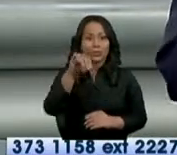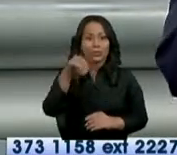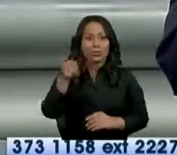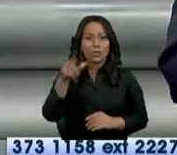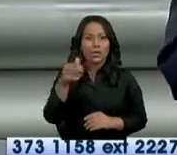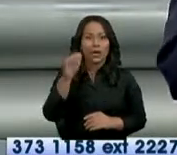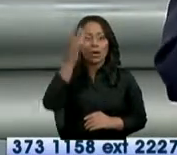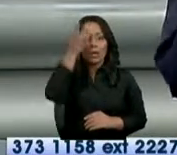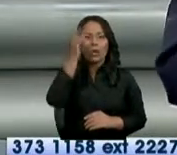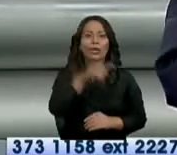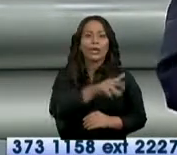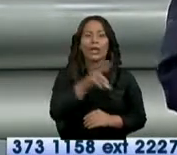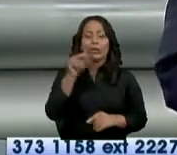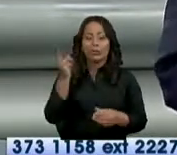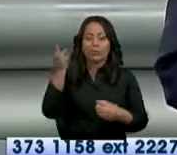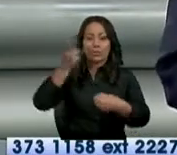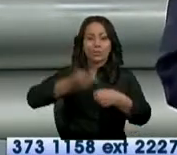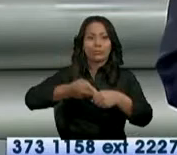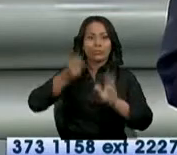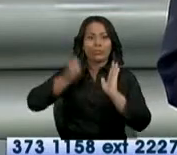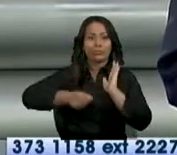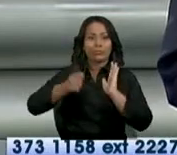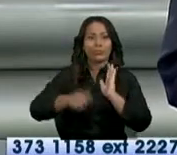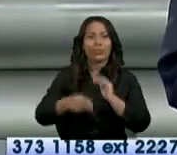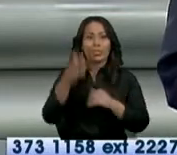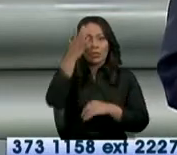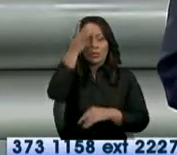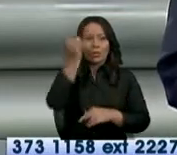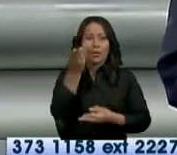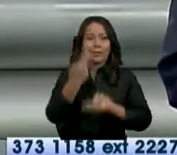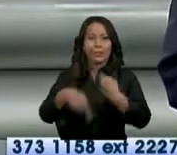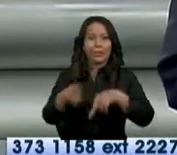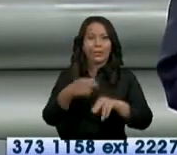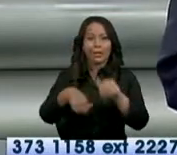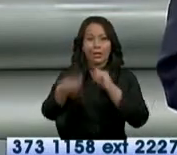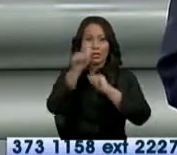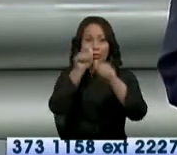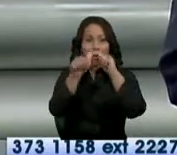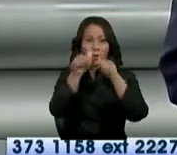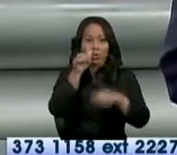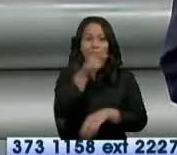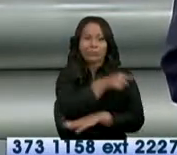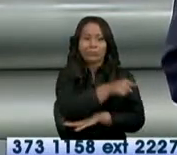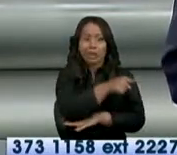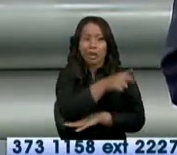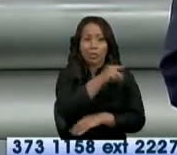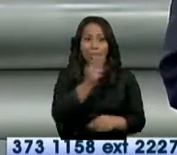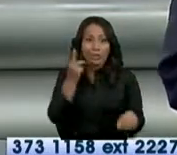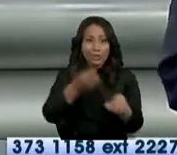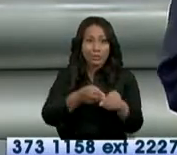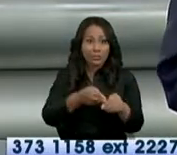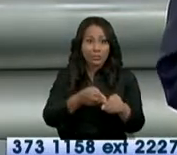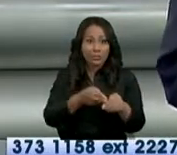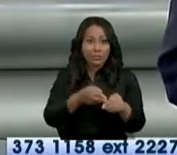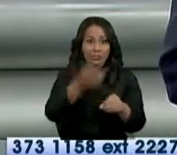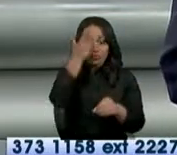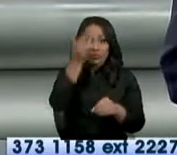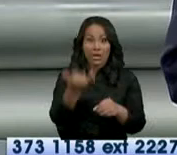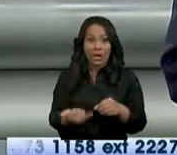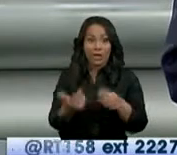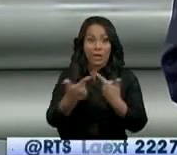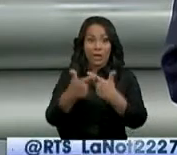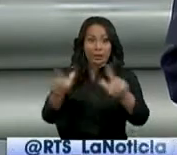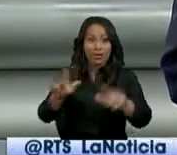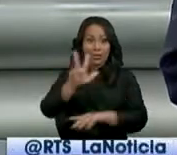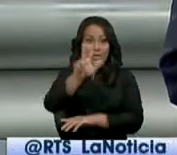no acudió a una audiencia en un caso de narcotráfico que provocó la liberación de 3 detenidos, podría